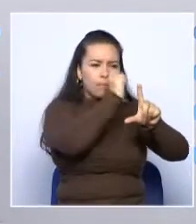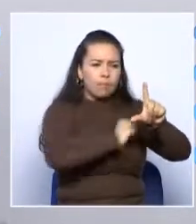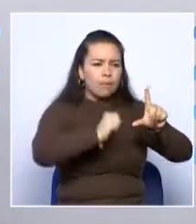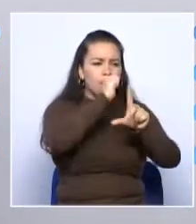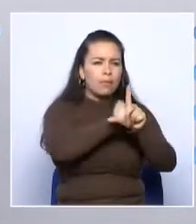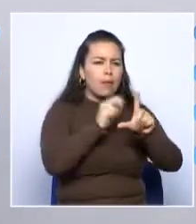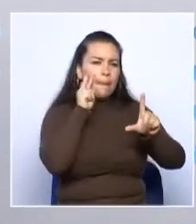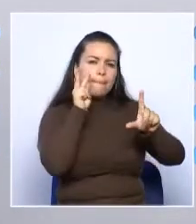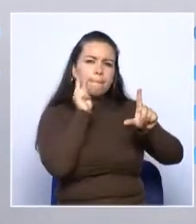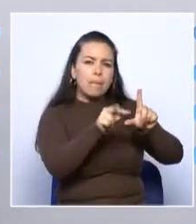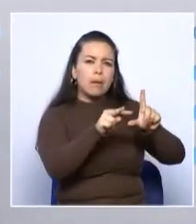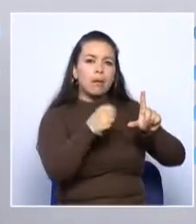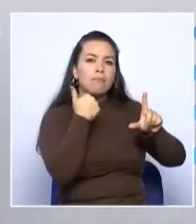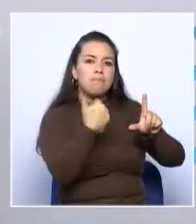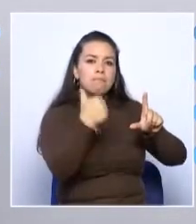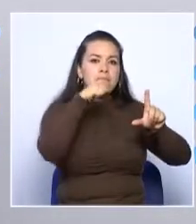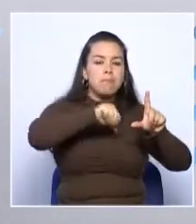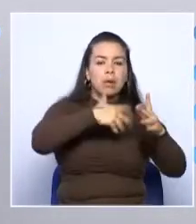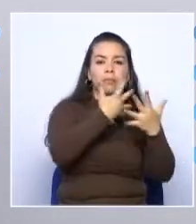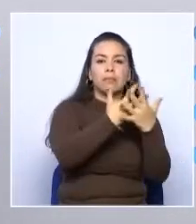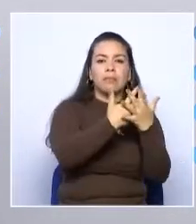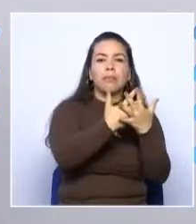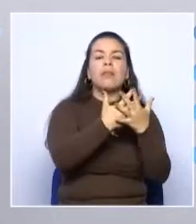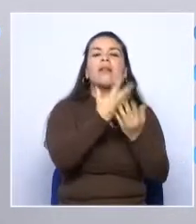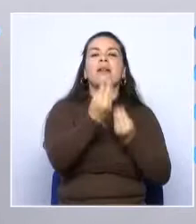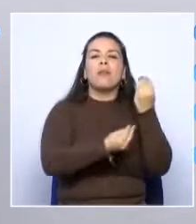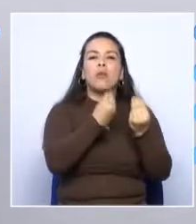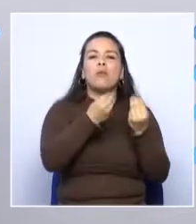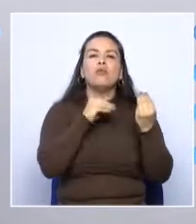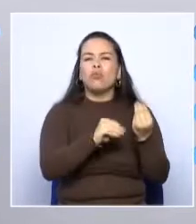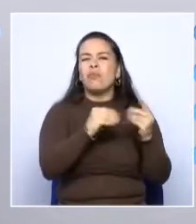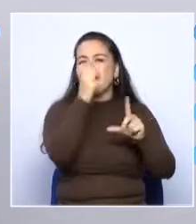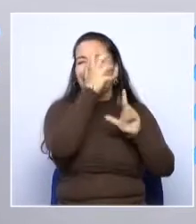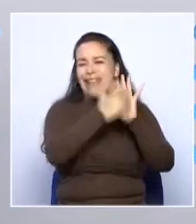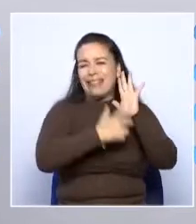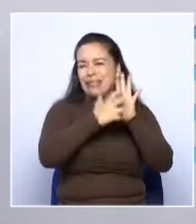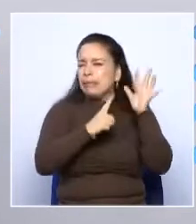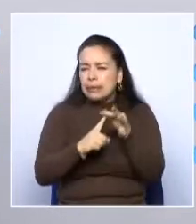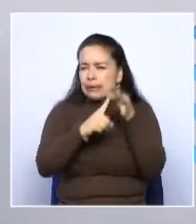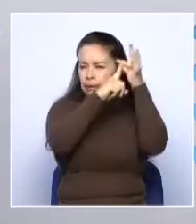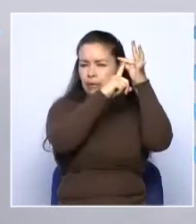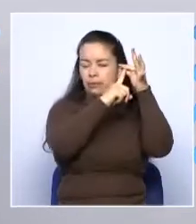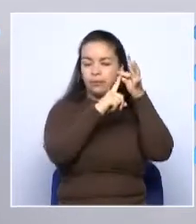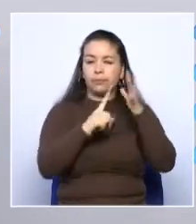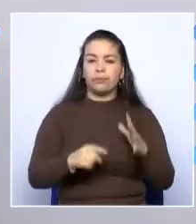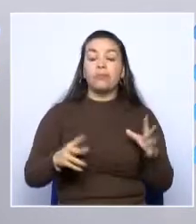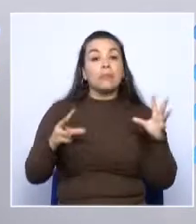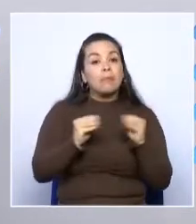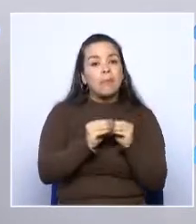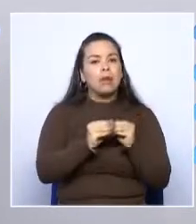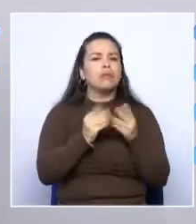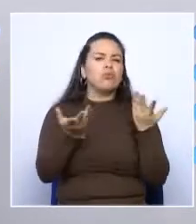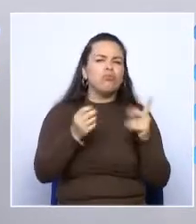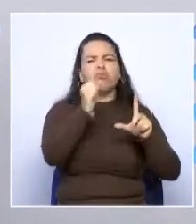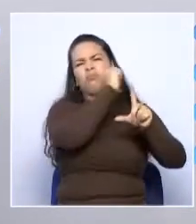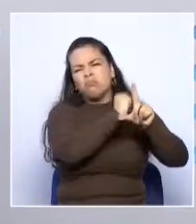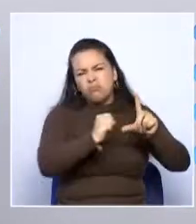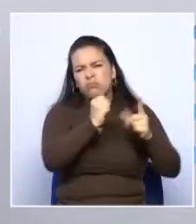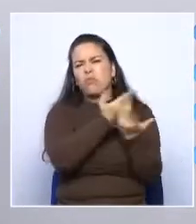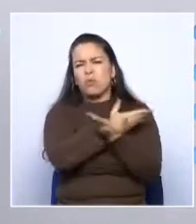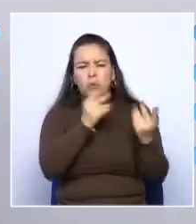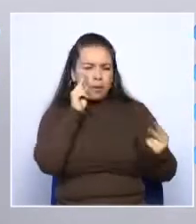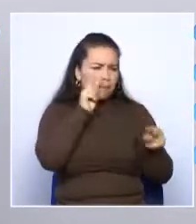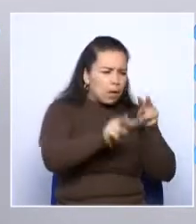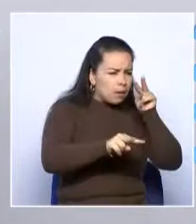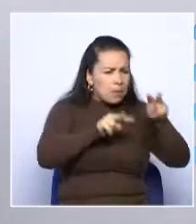si quedaron realmente permeables haciendo una histerosalpingografía, ¿sí? Y también procedimientos ecográficos, ¿sí?, mirando